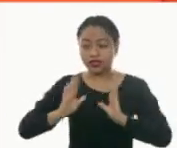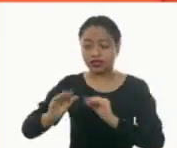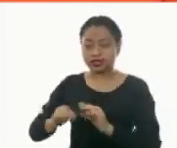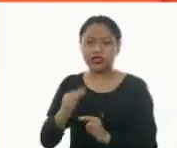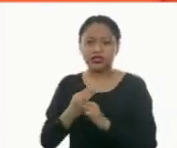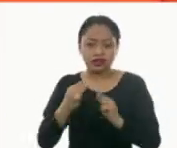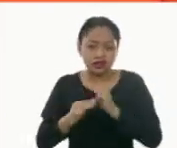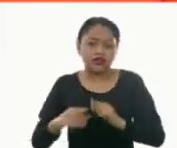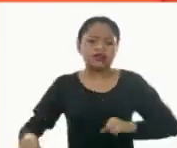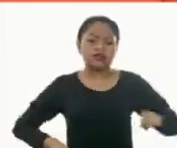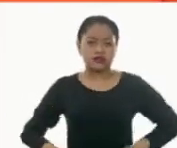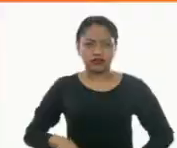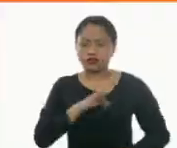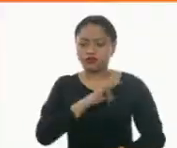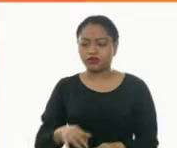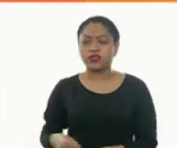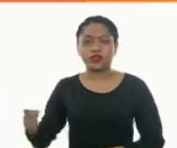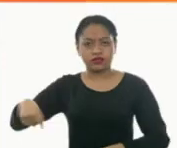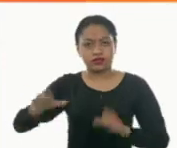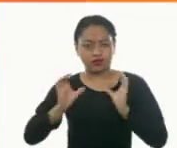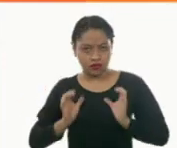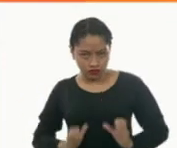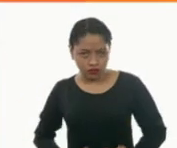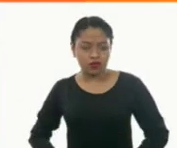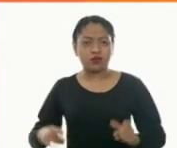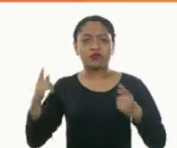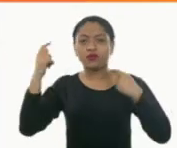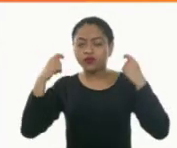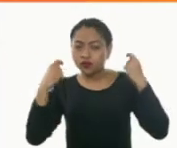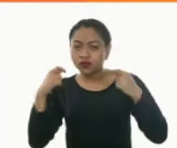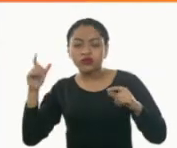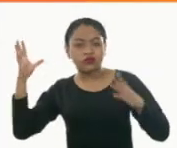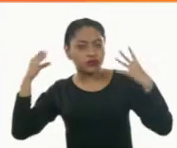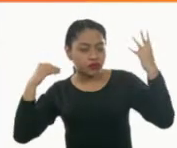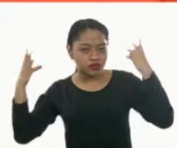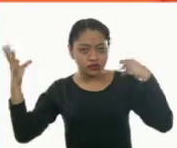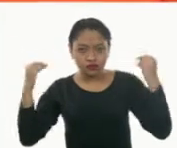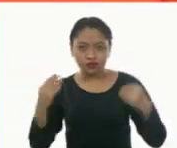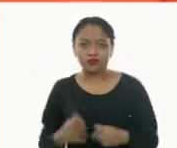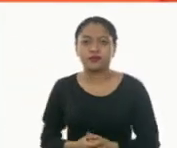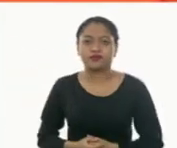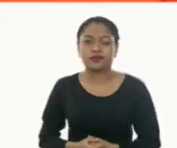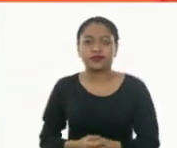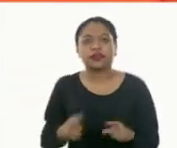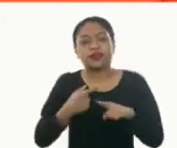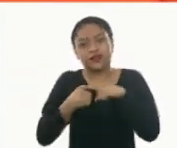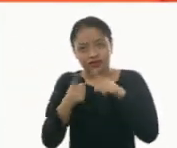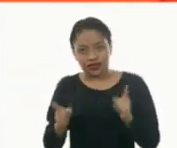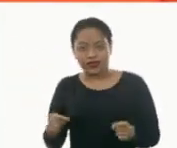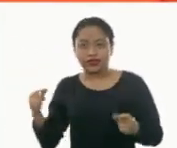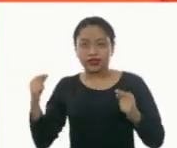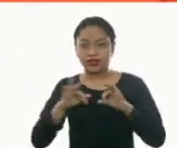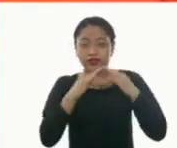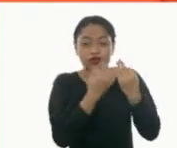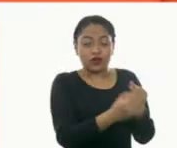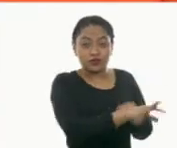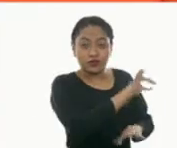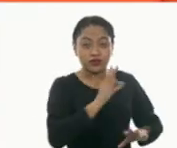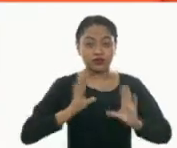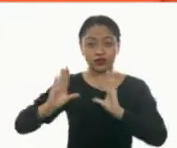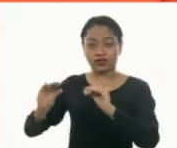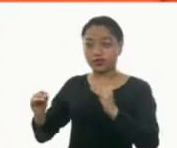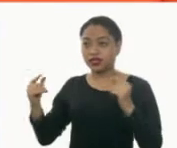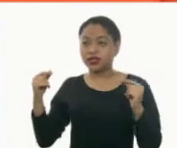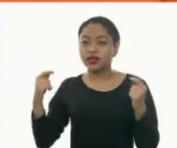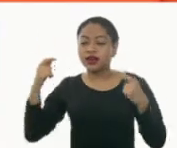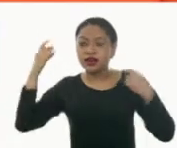algunas actividades del método fonético. Si estamos con fonético, tomamos actividades y elementos del